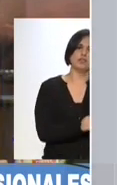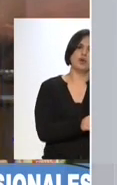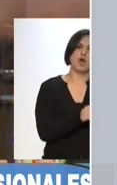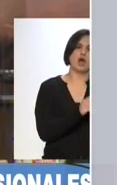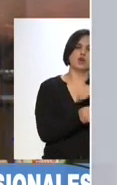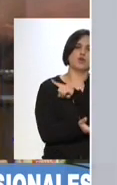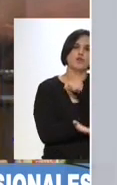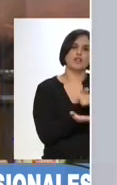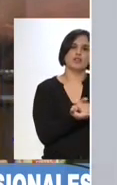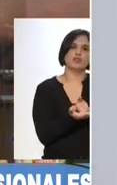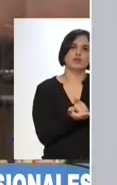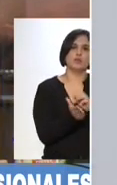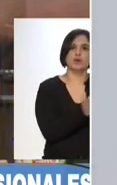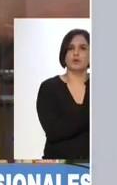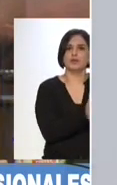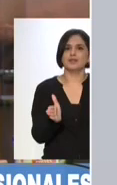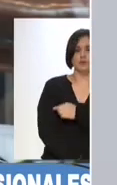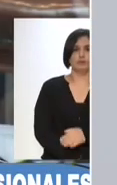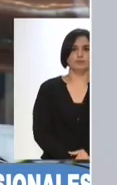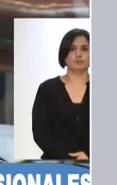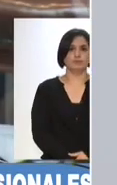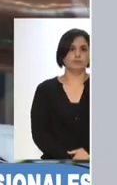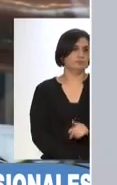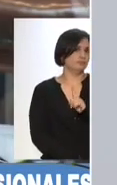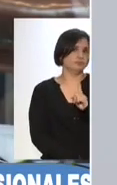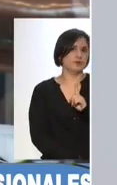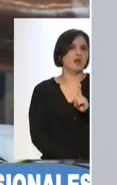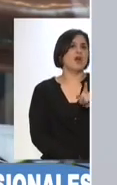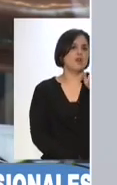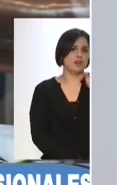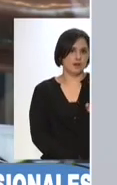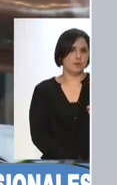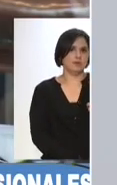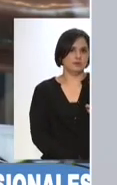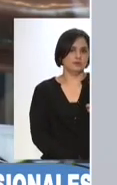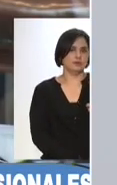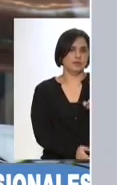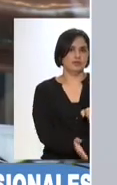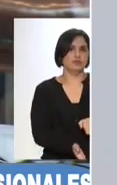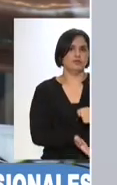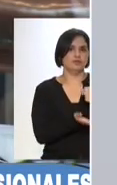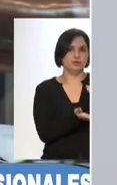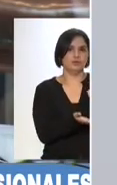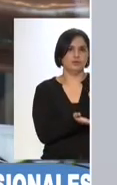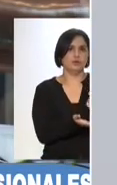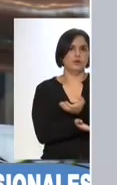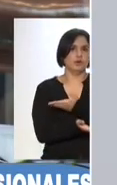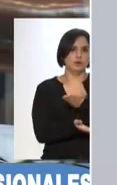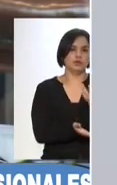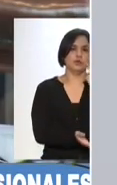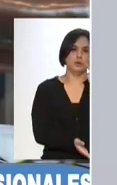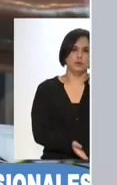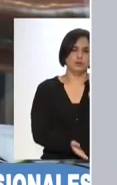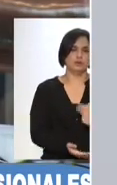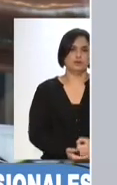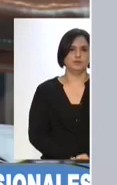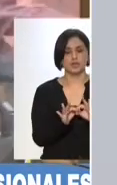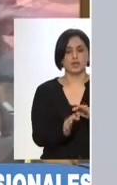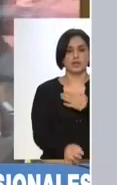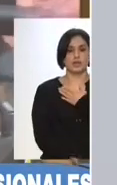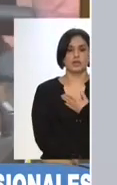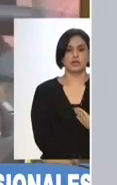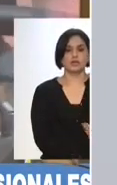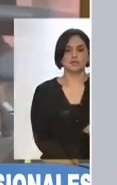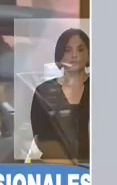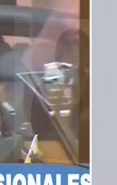yo soy miembro permanente en la Cámara, ¿no es cierto?, de esto, hicimos muchas modificaciones que son importantes, que son necesarias para poder complementar